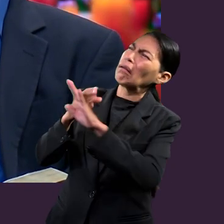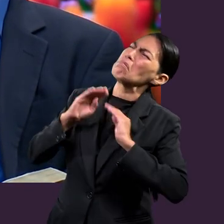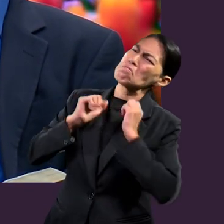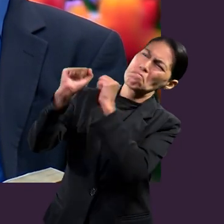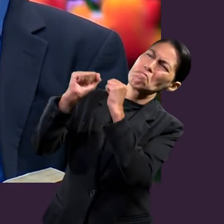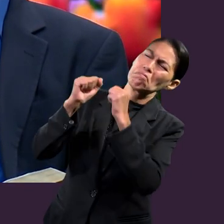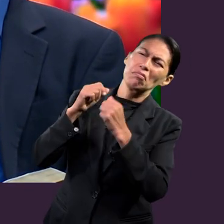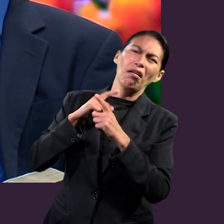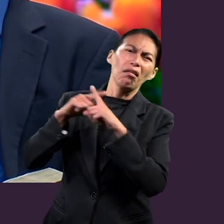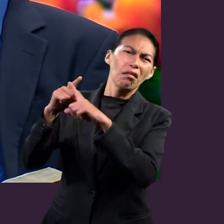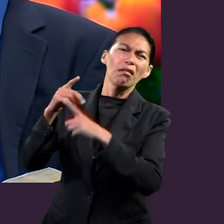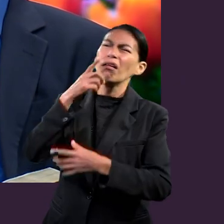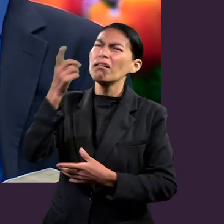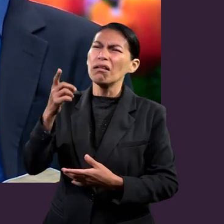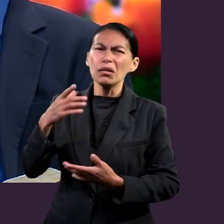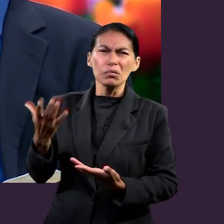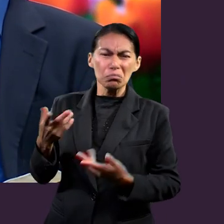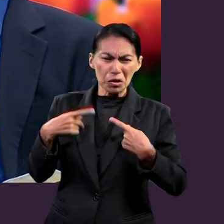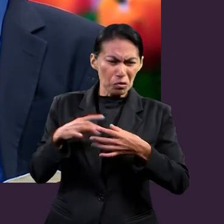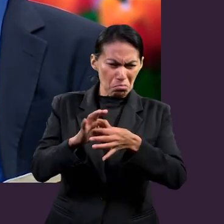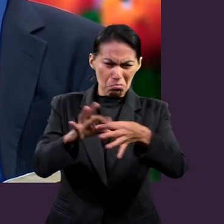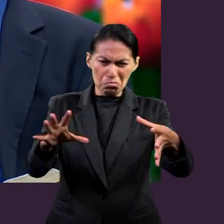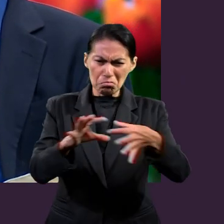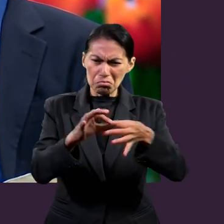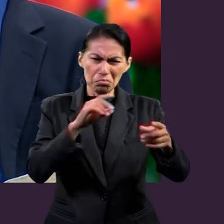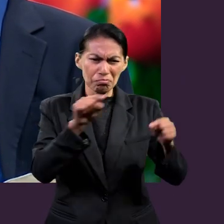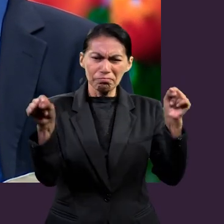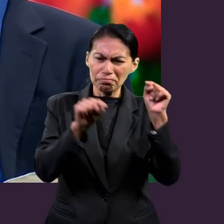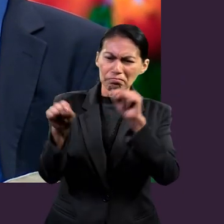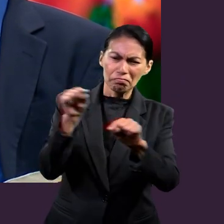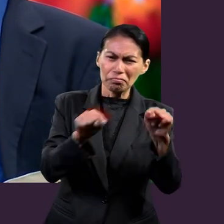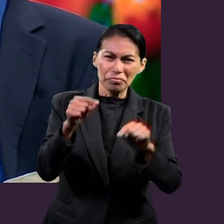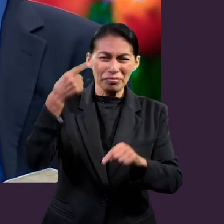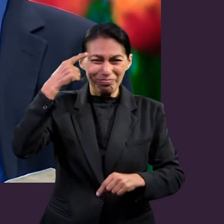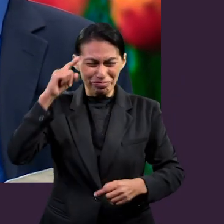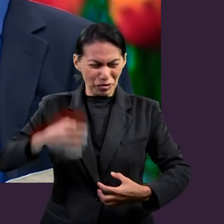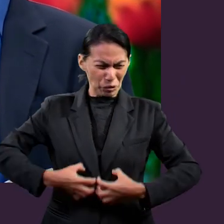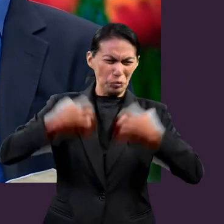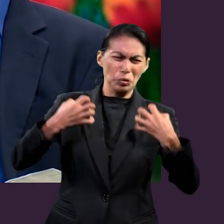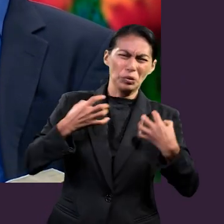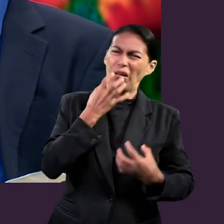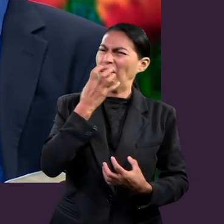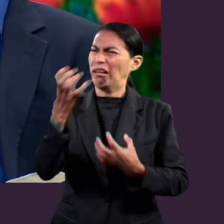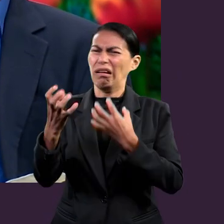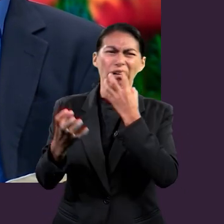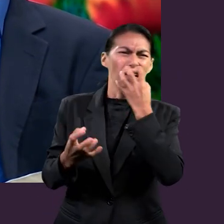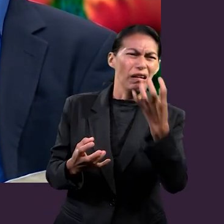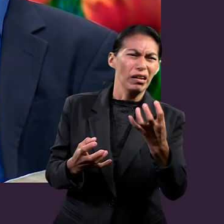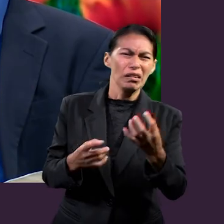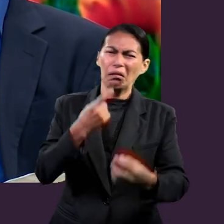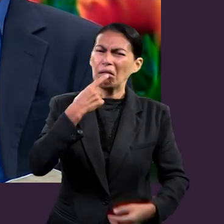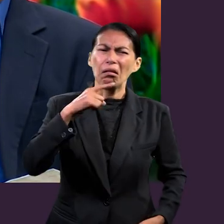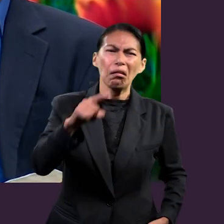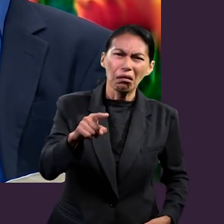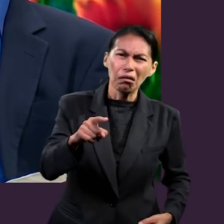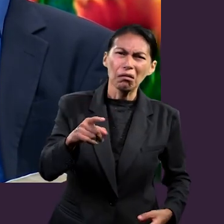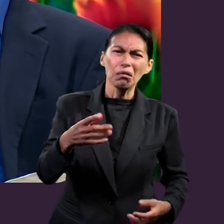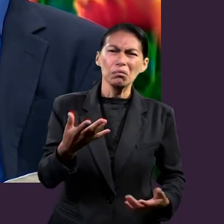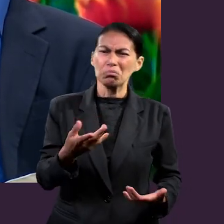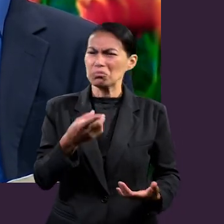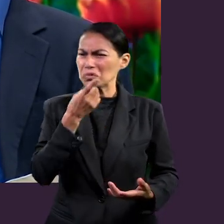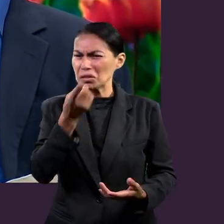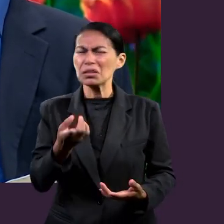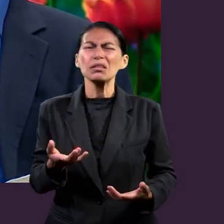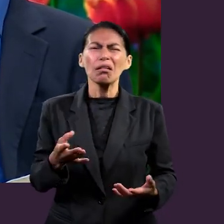puede ofender a Dios y puede dañar todas sus relaciones humanas. Habla de la ira, del enojo, de los gritos,